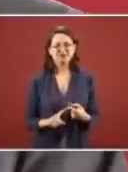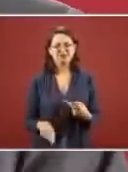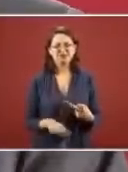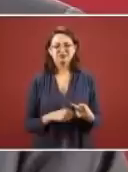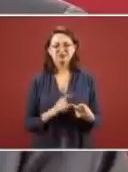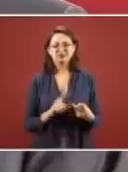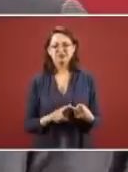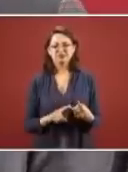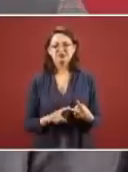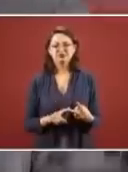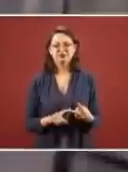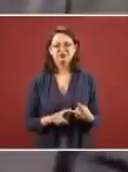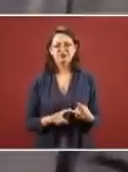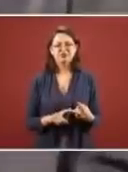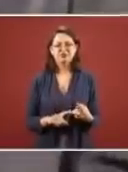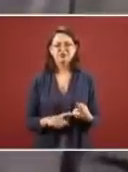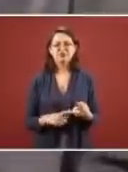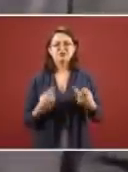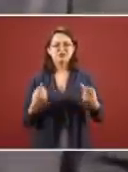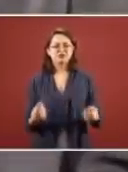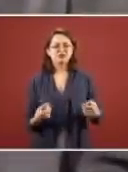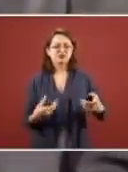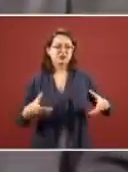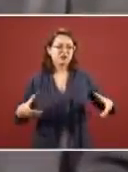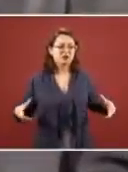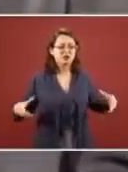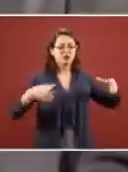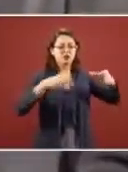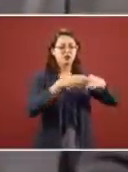tienen que tener consultorías?